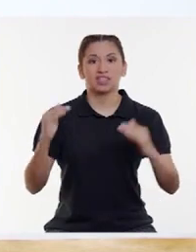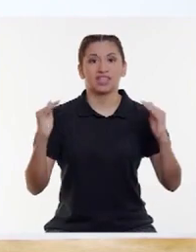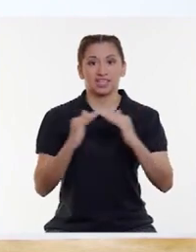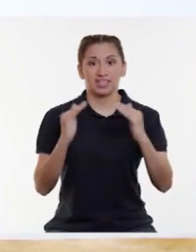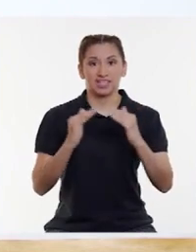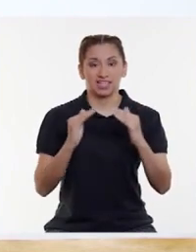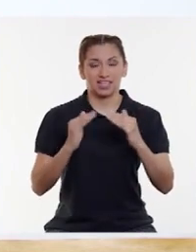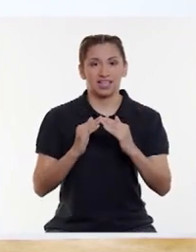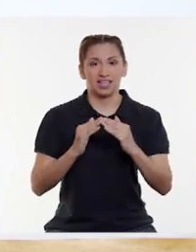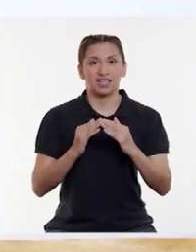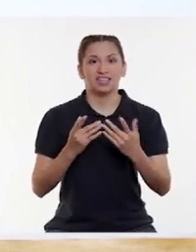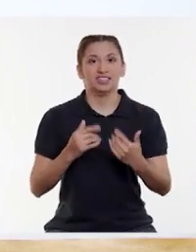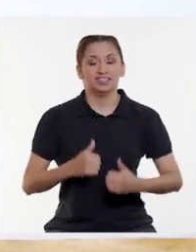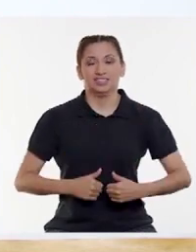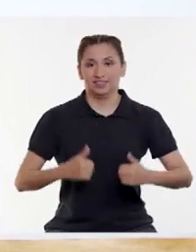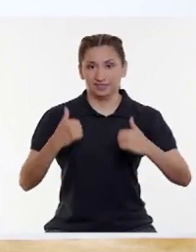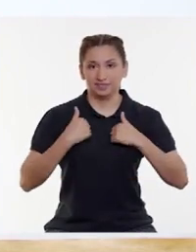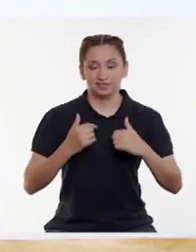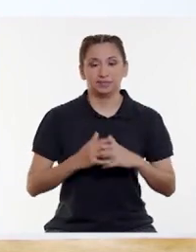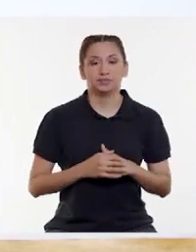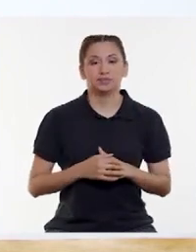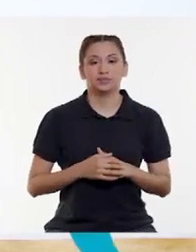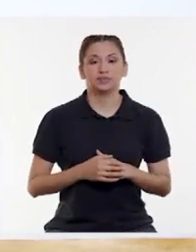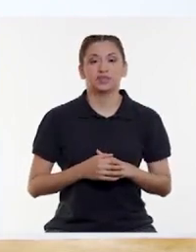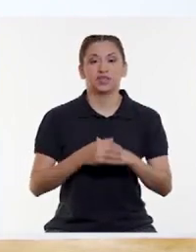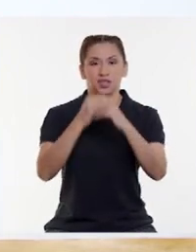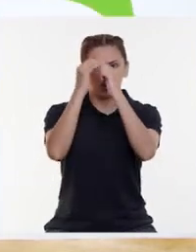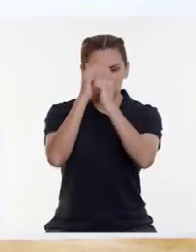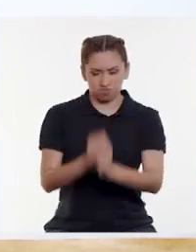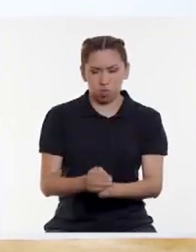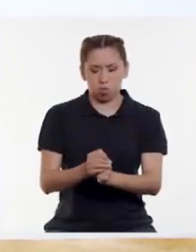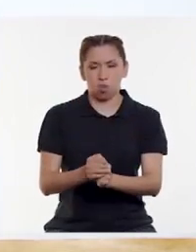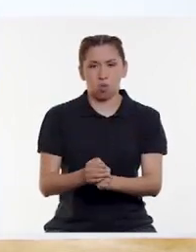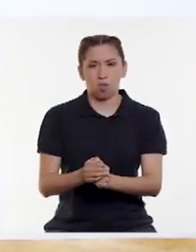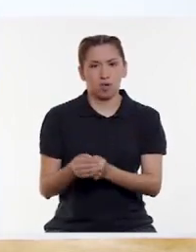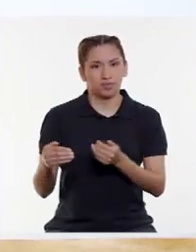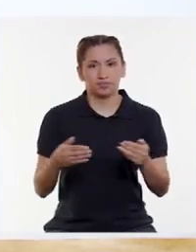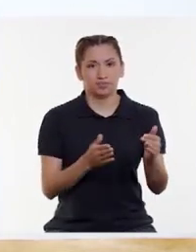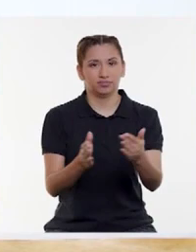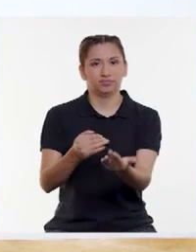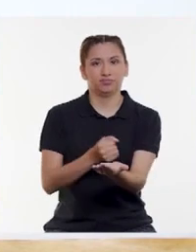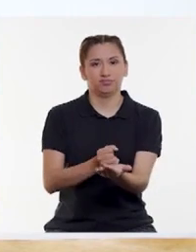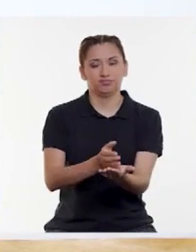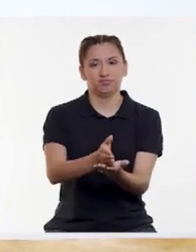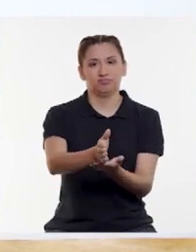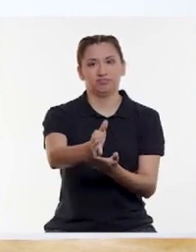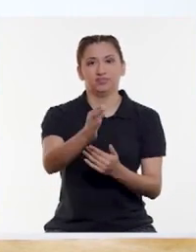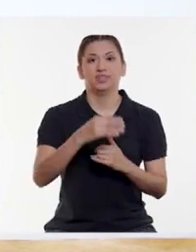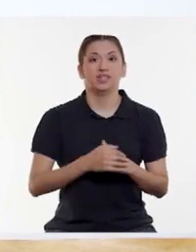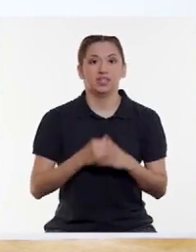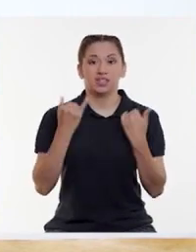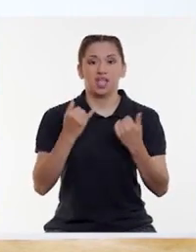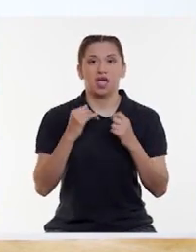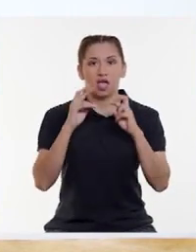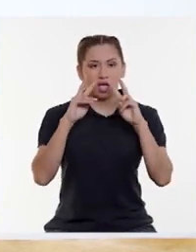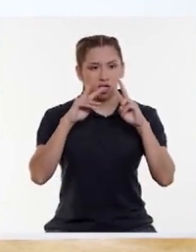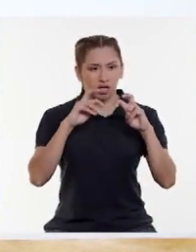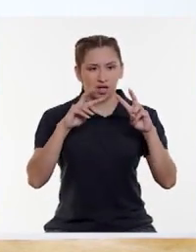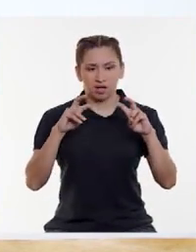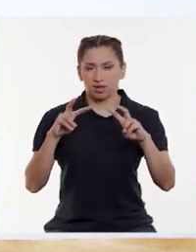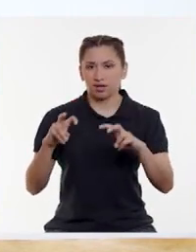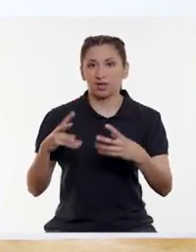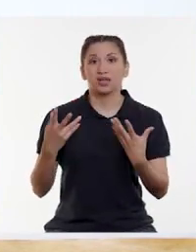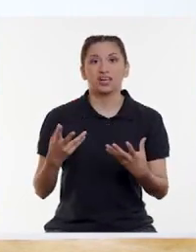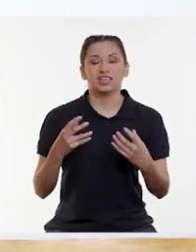edificios para vivir. Muy bien, construimos las carreteras. Eso es. Ahora exploraremos